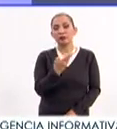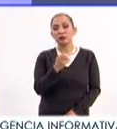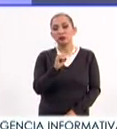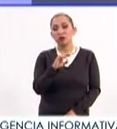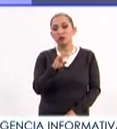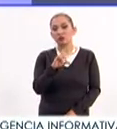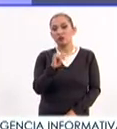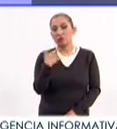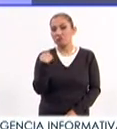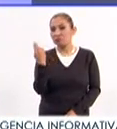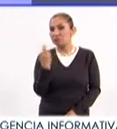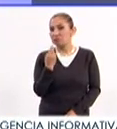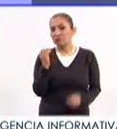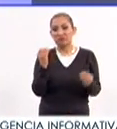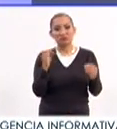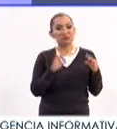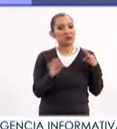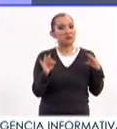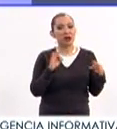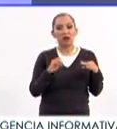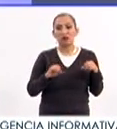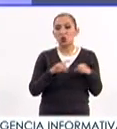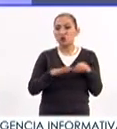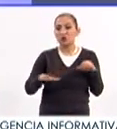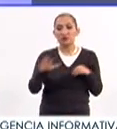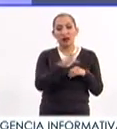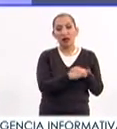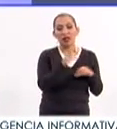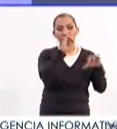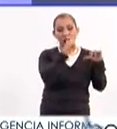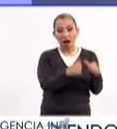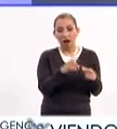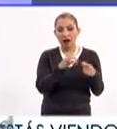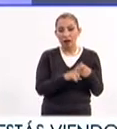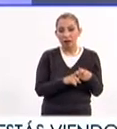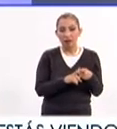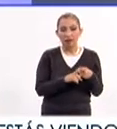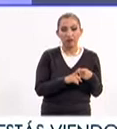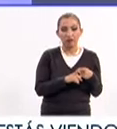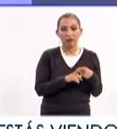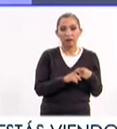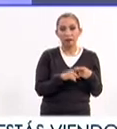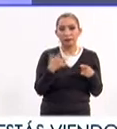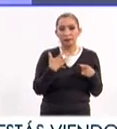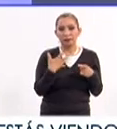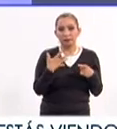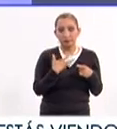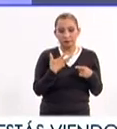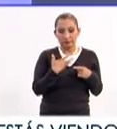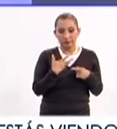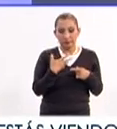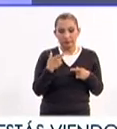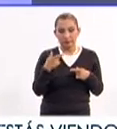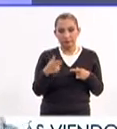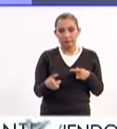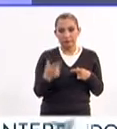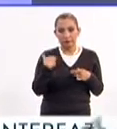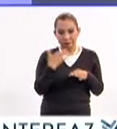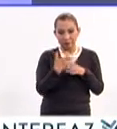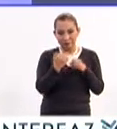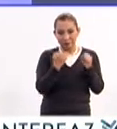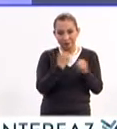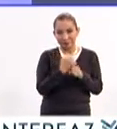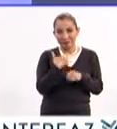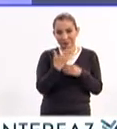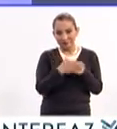muchísimo trabajo en sociedad. Hemos hecho trabajo en artes. Tenemos en este año vamos